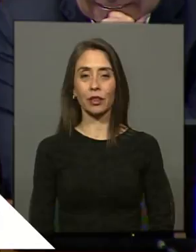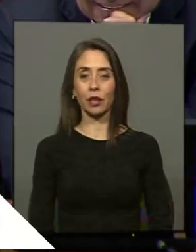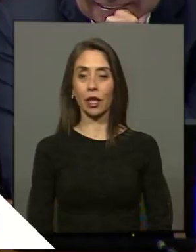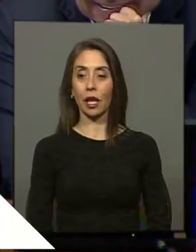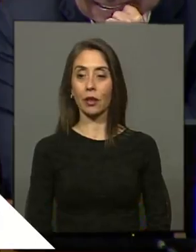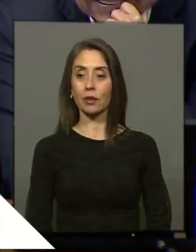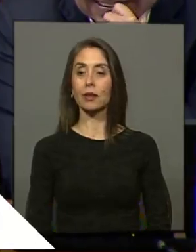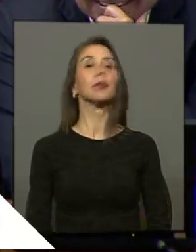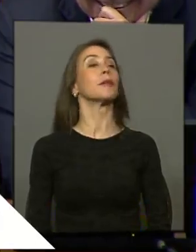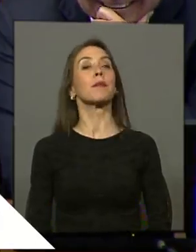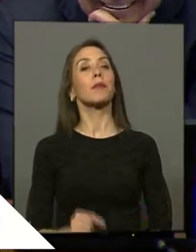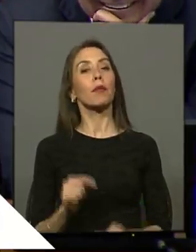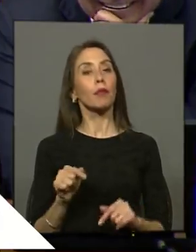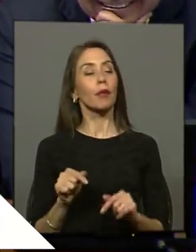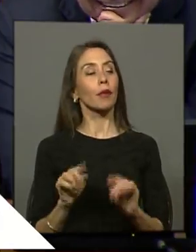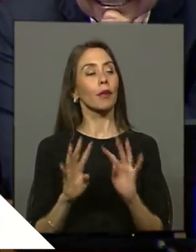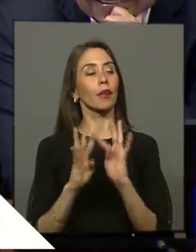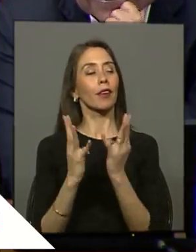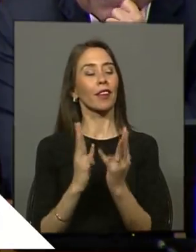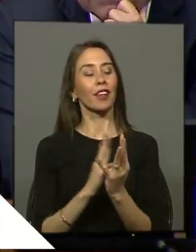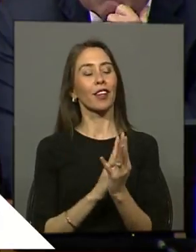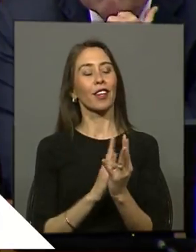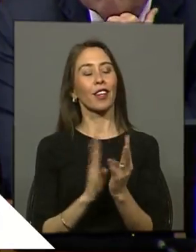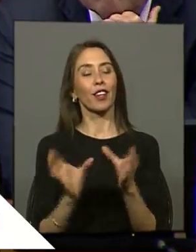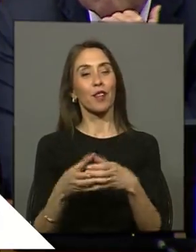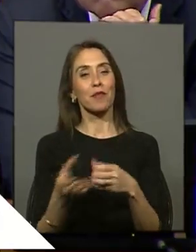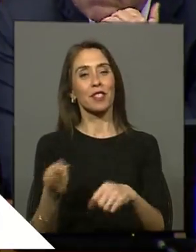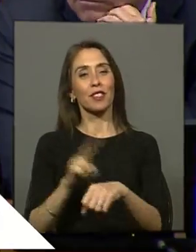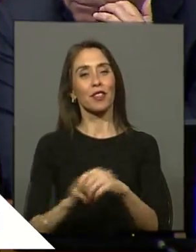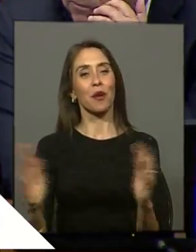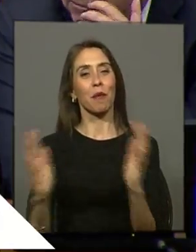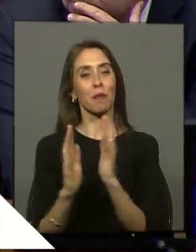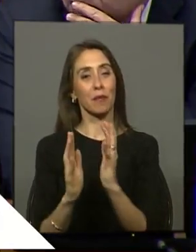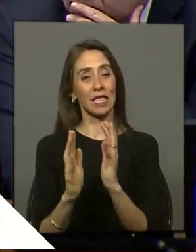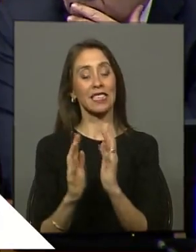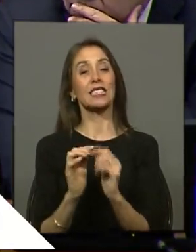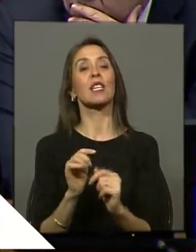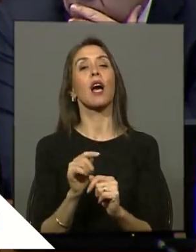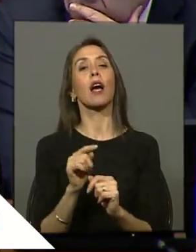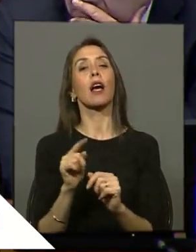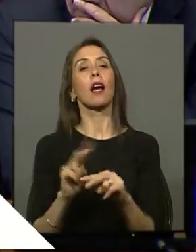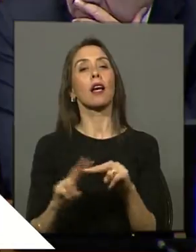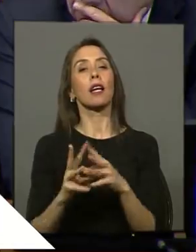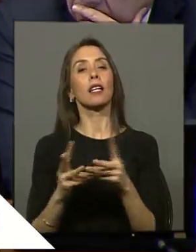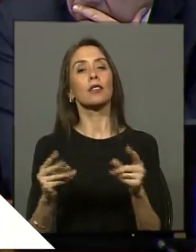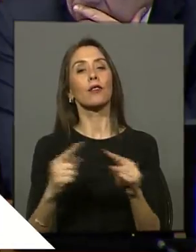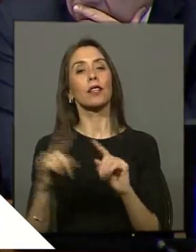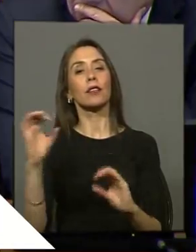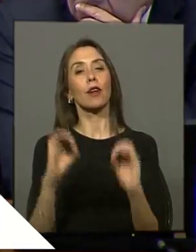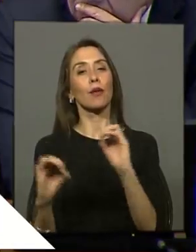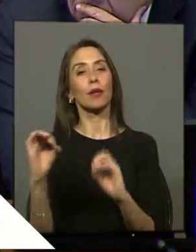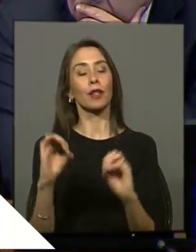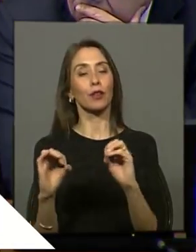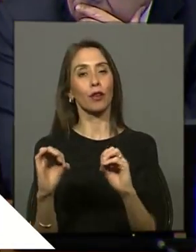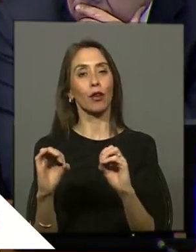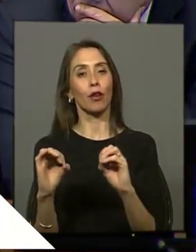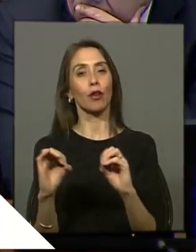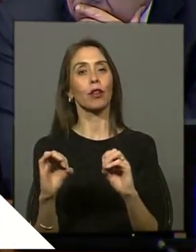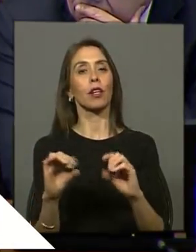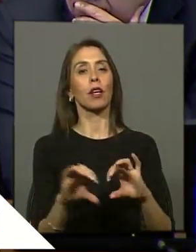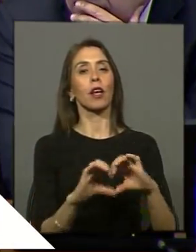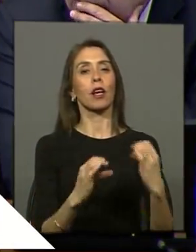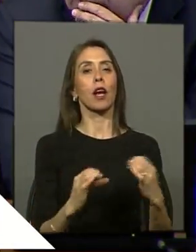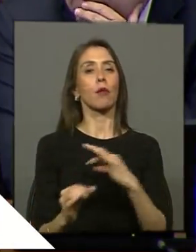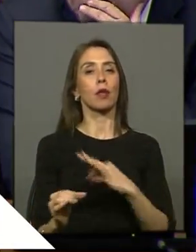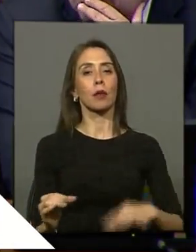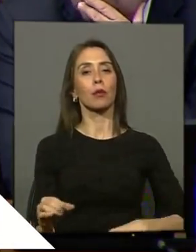propongo integrar la comisión mixta encargada de resolver las discrepancias suscitadas en chambas ramas del